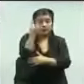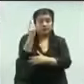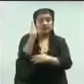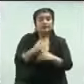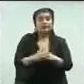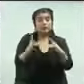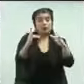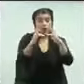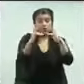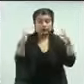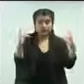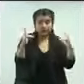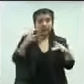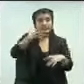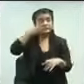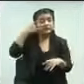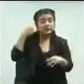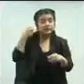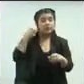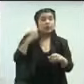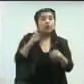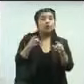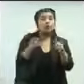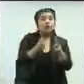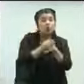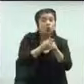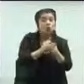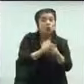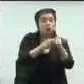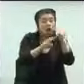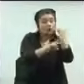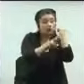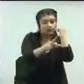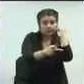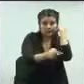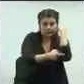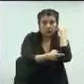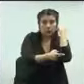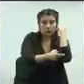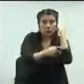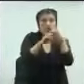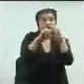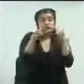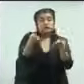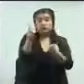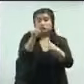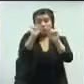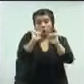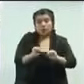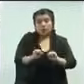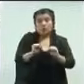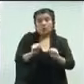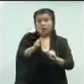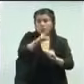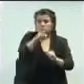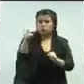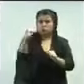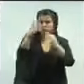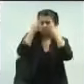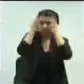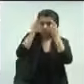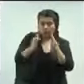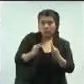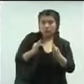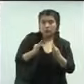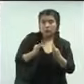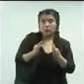Conecta al departamento de San Marcos con Huehuetenango. Y no pudieron establecer ustedes si